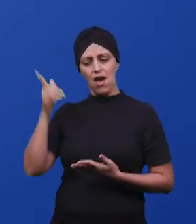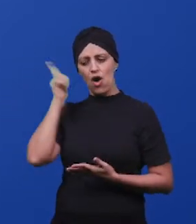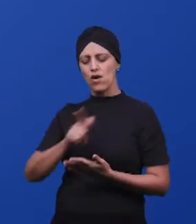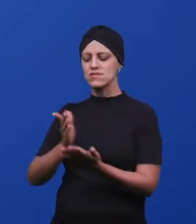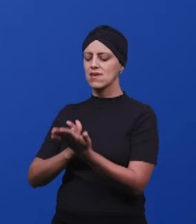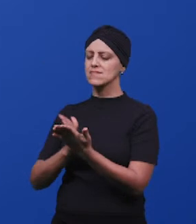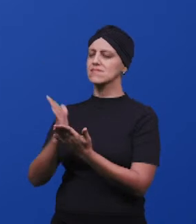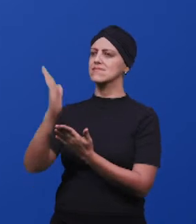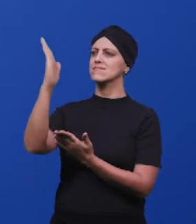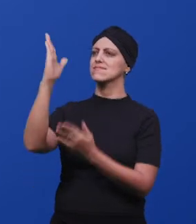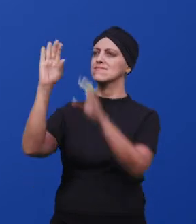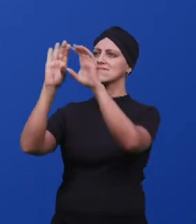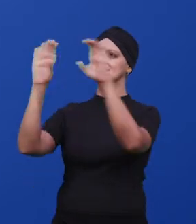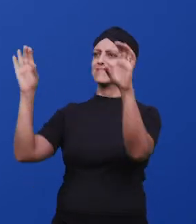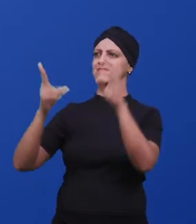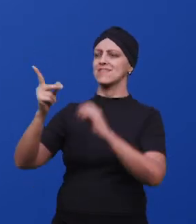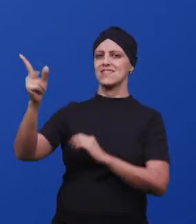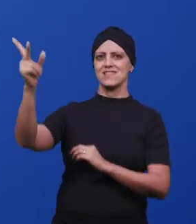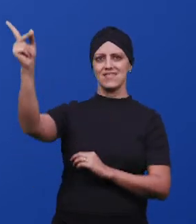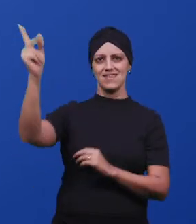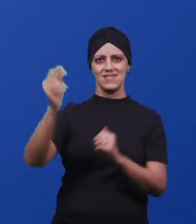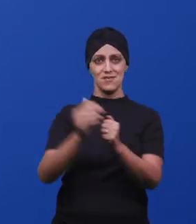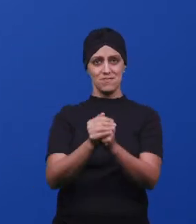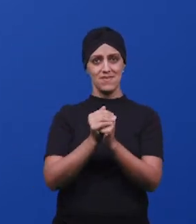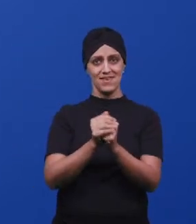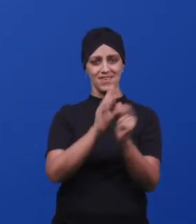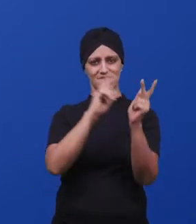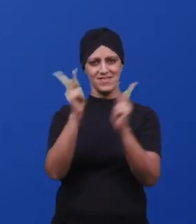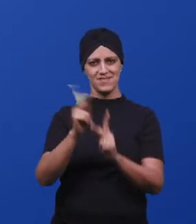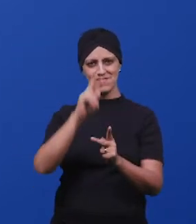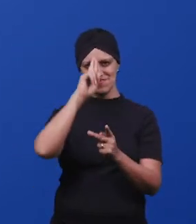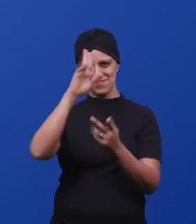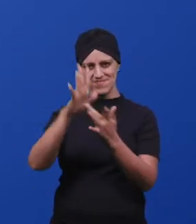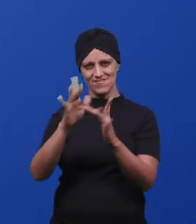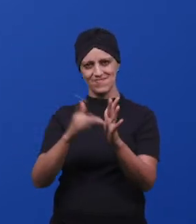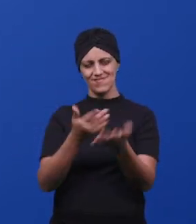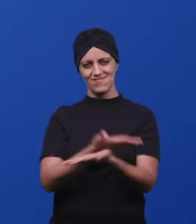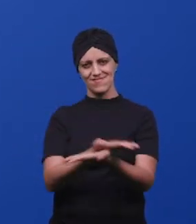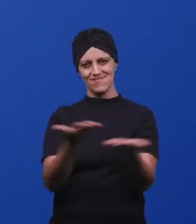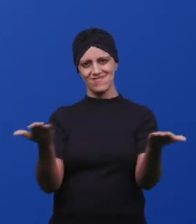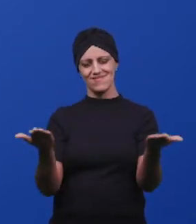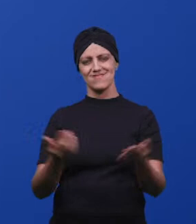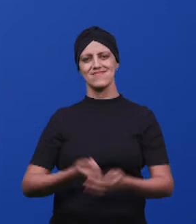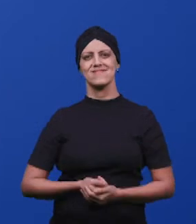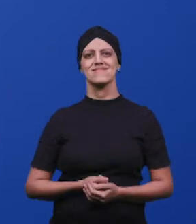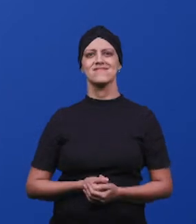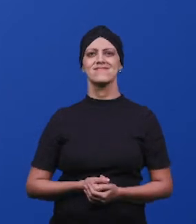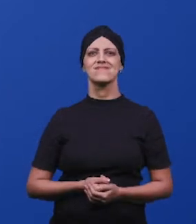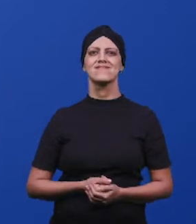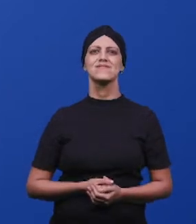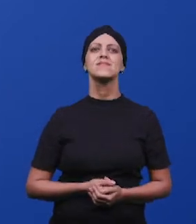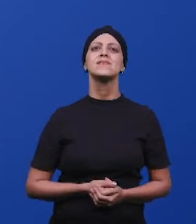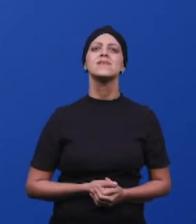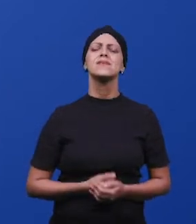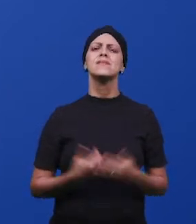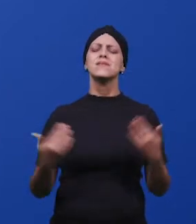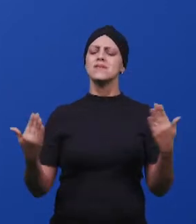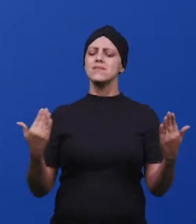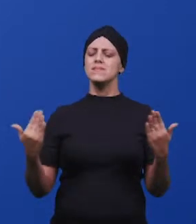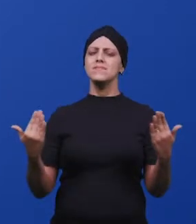así podremos caminar hasta la eternidad. Amém? La paz, Senhor Jesus, a todos os